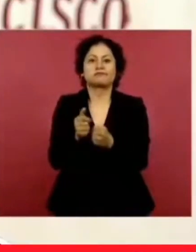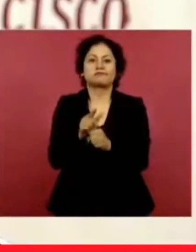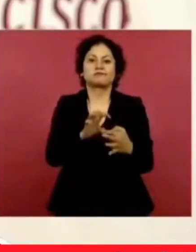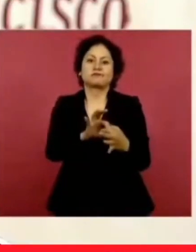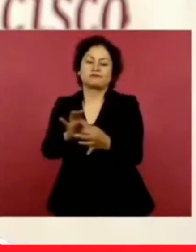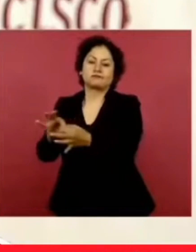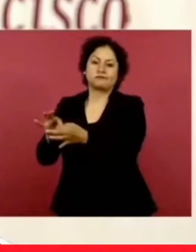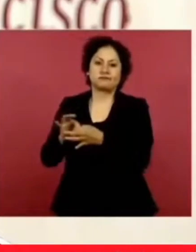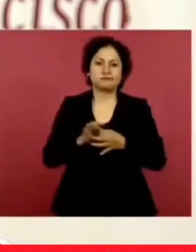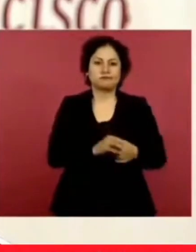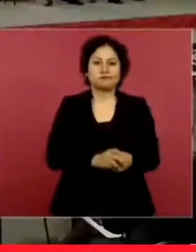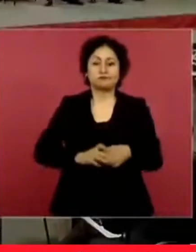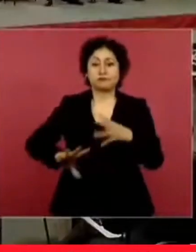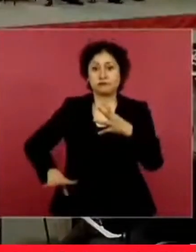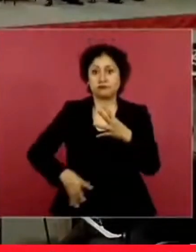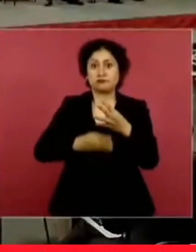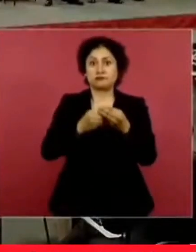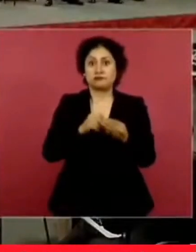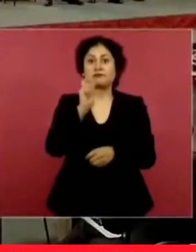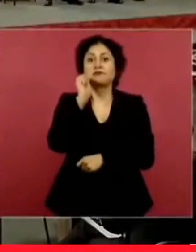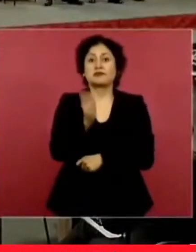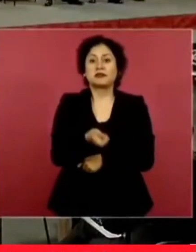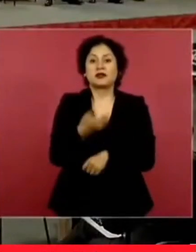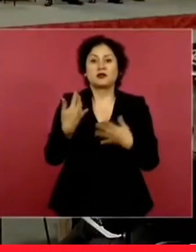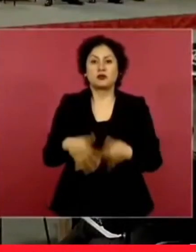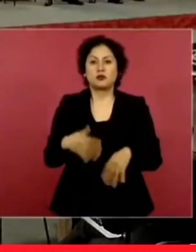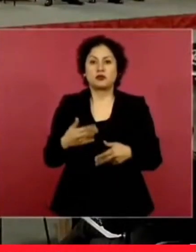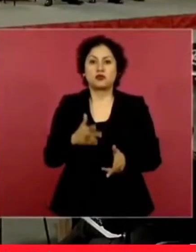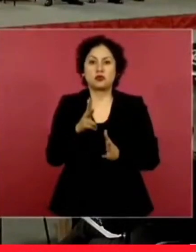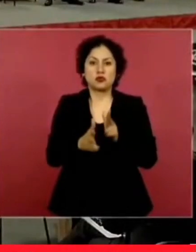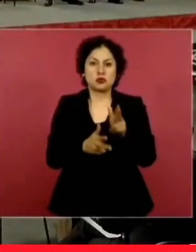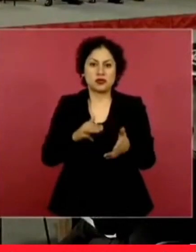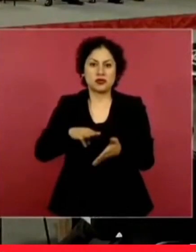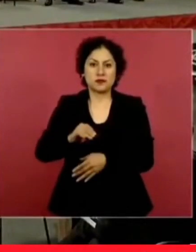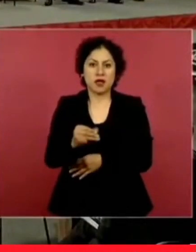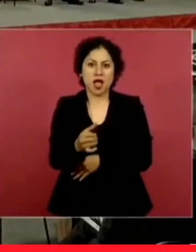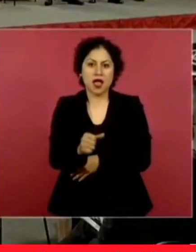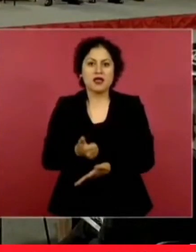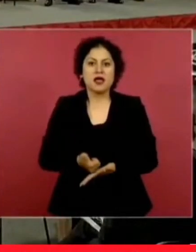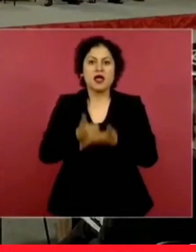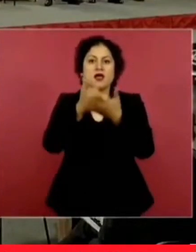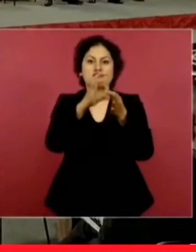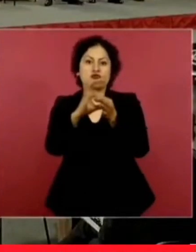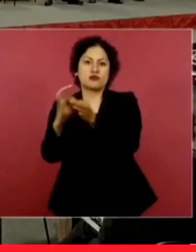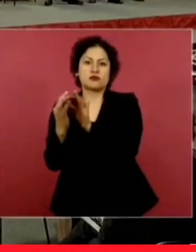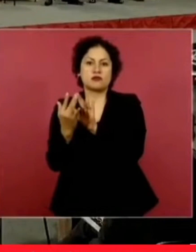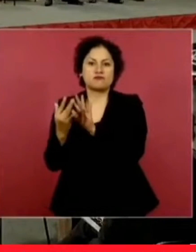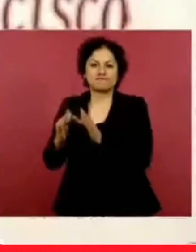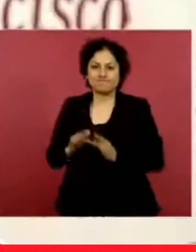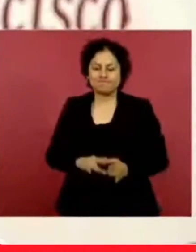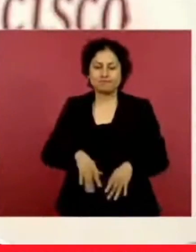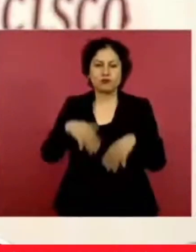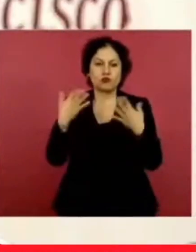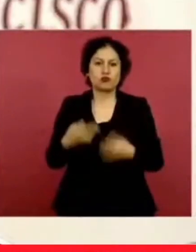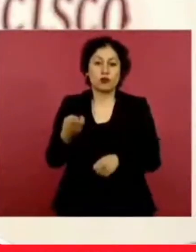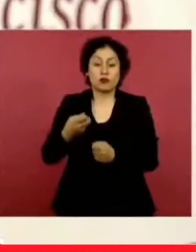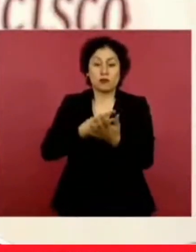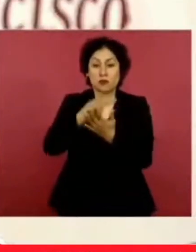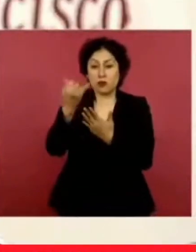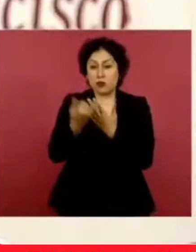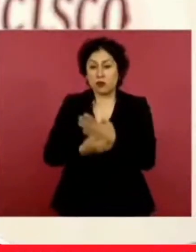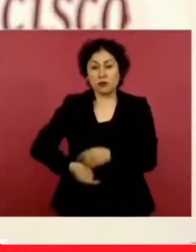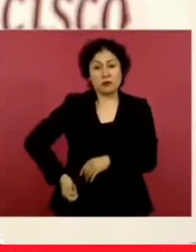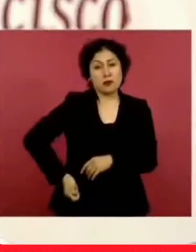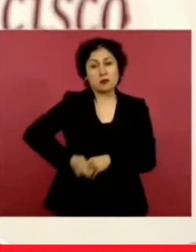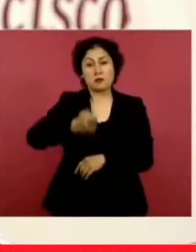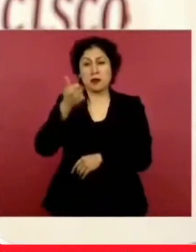En suma, el Tren Maya favorece la conectividad. Es un proyecto que representa una oportunidad histórica